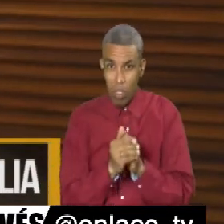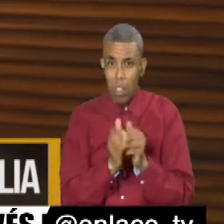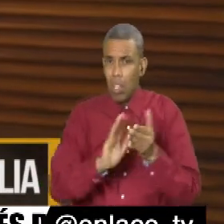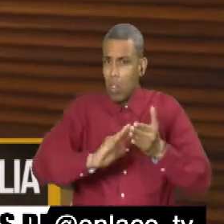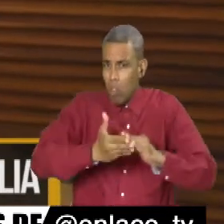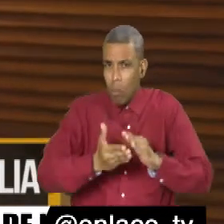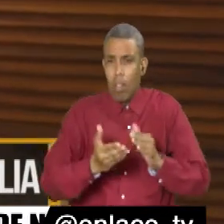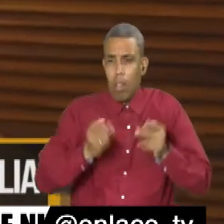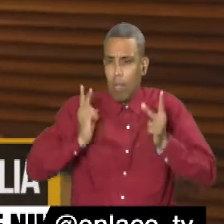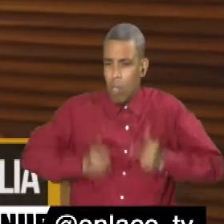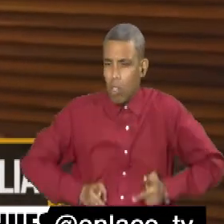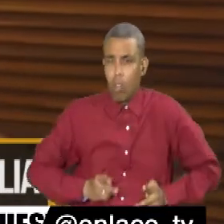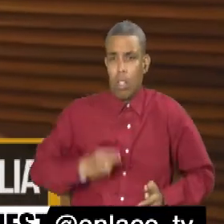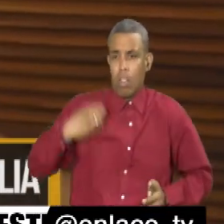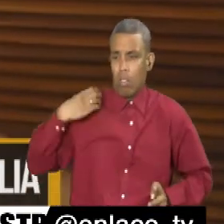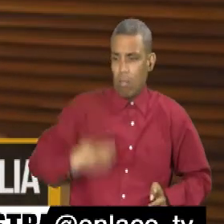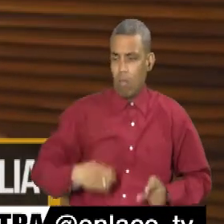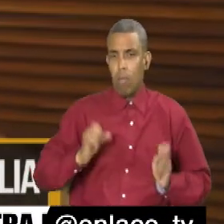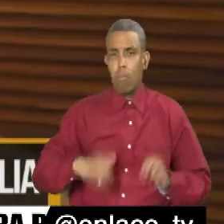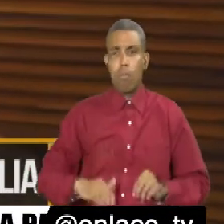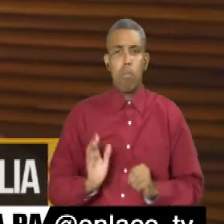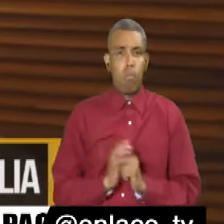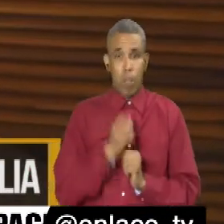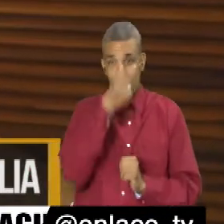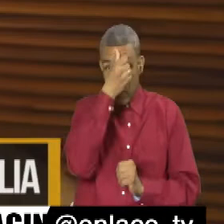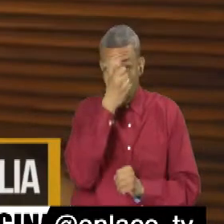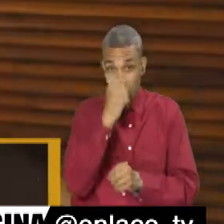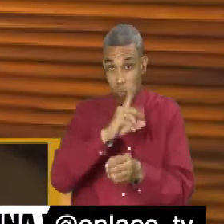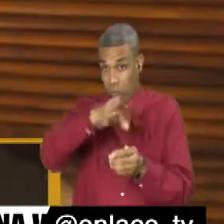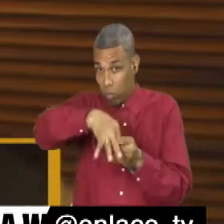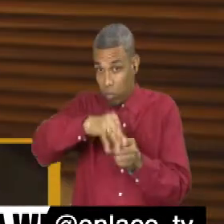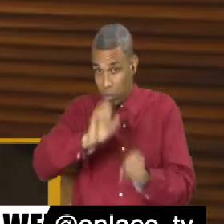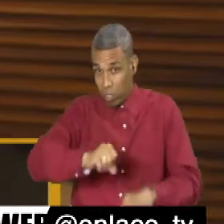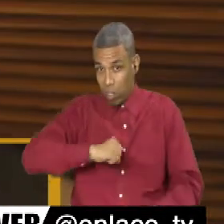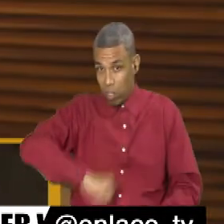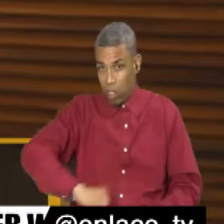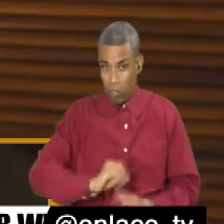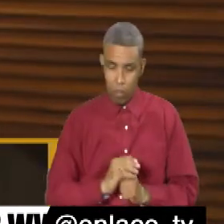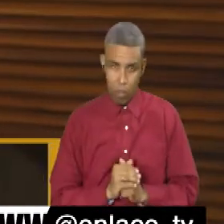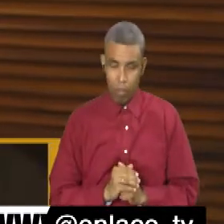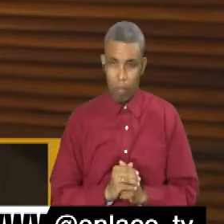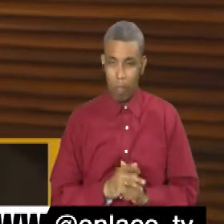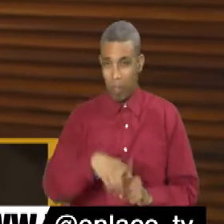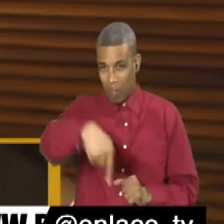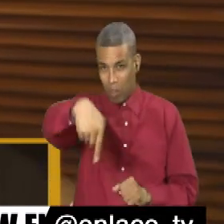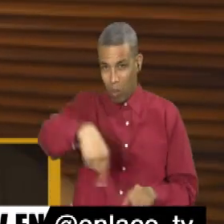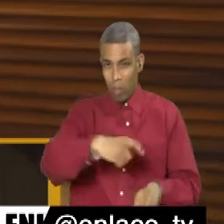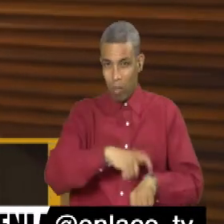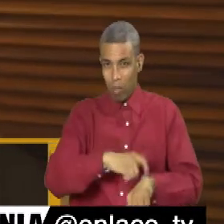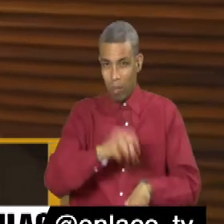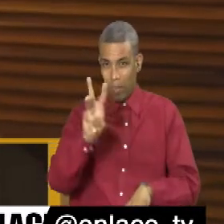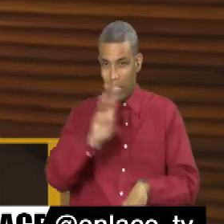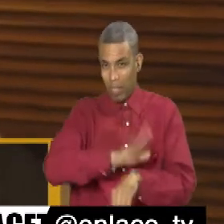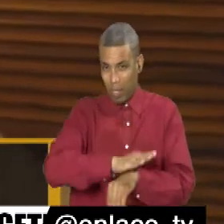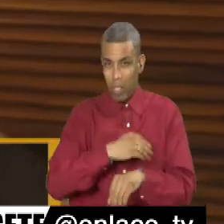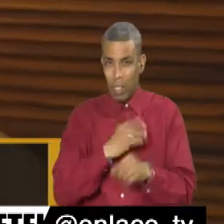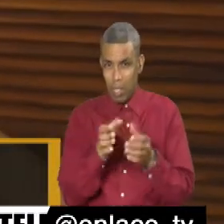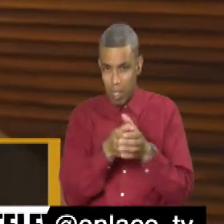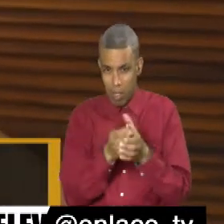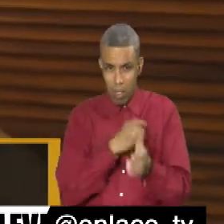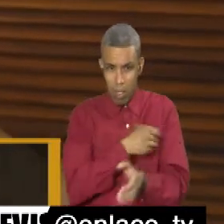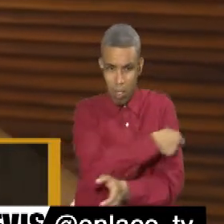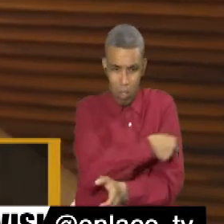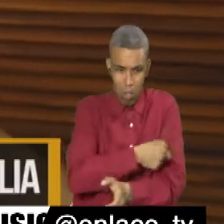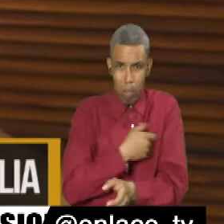tengan garantía suficiente para que el ejercicio se haga en forma adecuada. Hoy tenemos a las 3 de la tarde el último comité de seguimiento electoral que lo